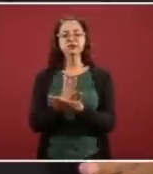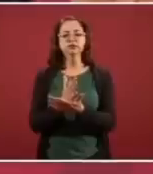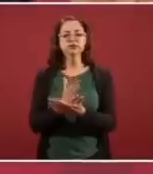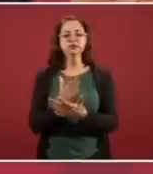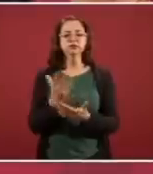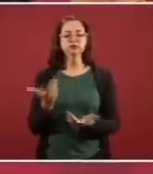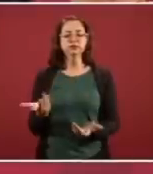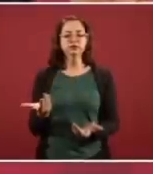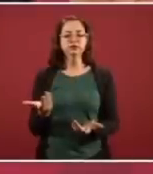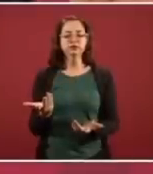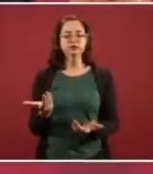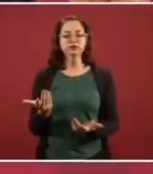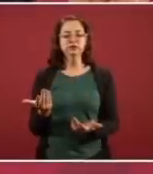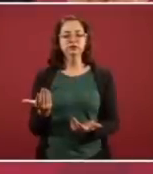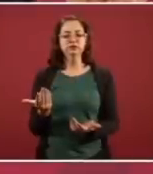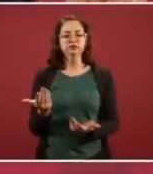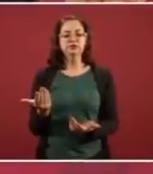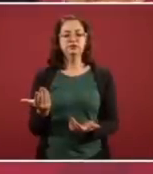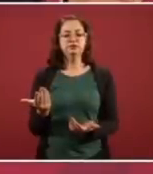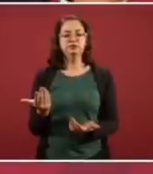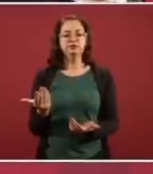otorgan